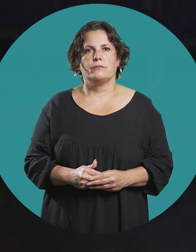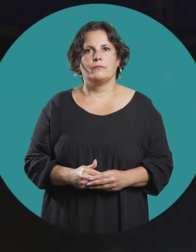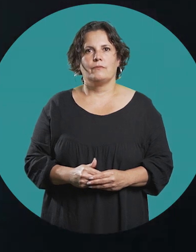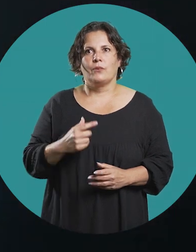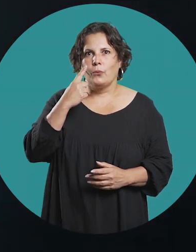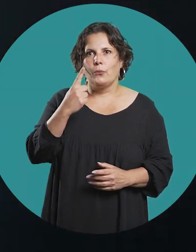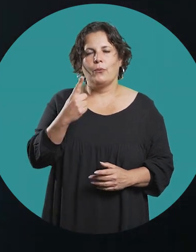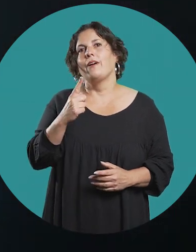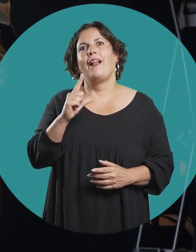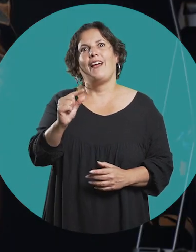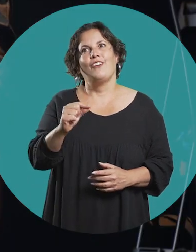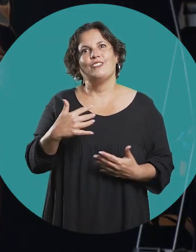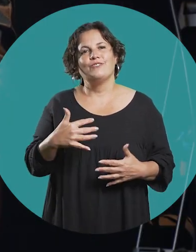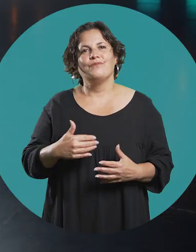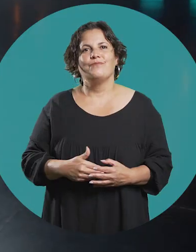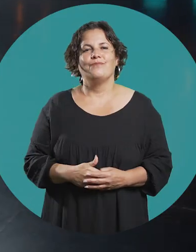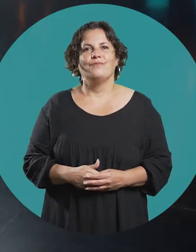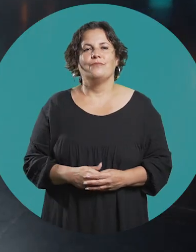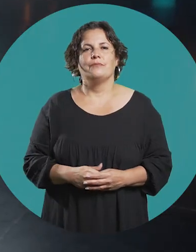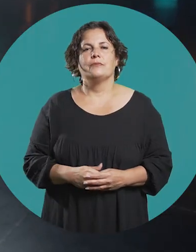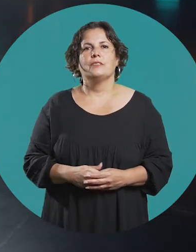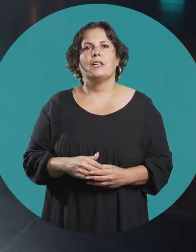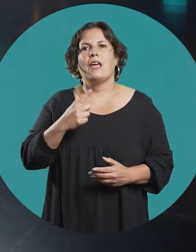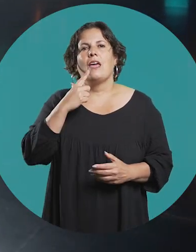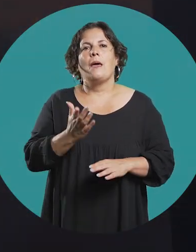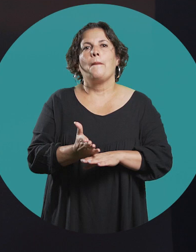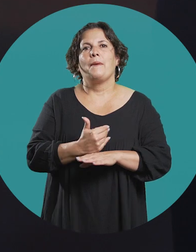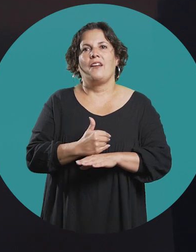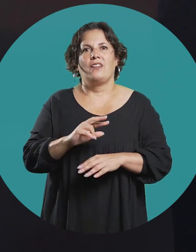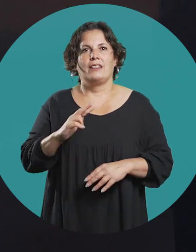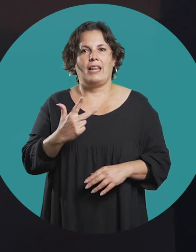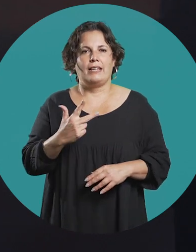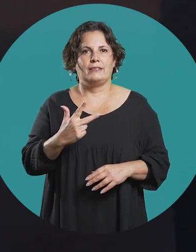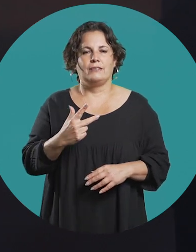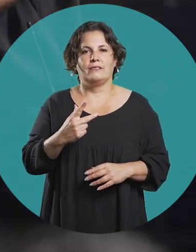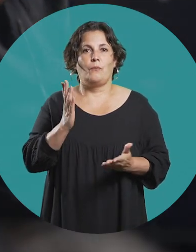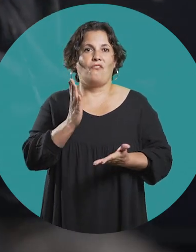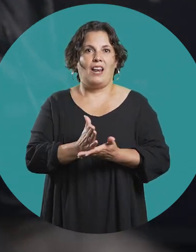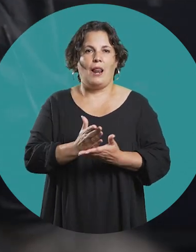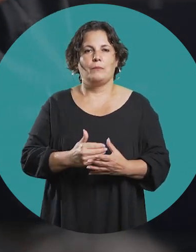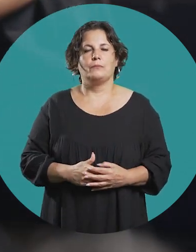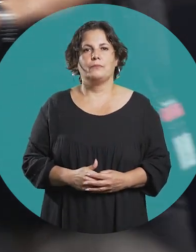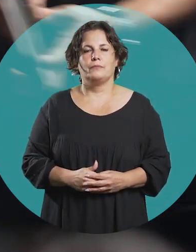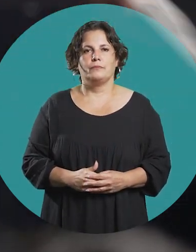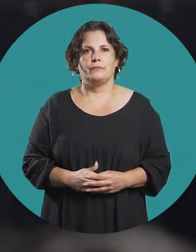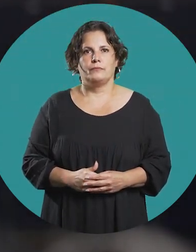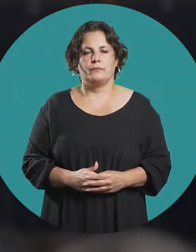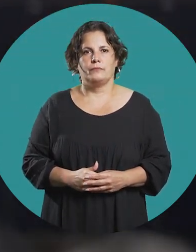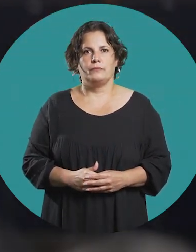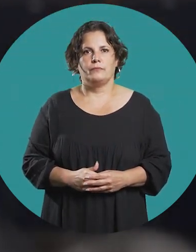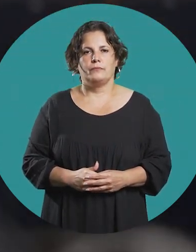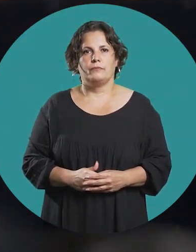Te veo lejos. Te veo. Sí. Melina, previa, 3. Toma 1, claqueta final.